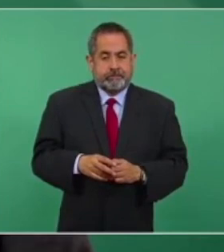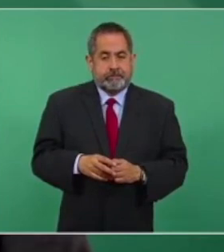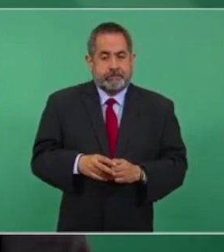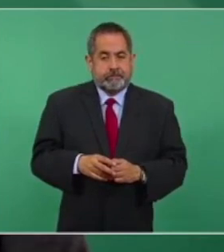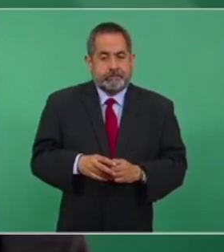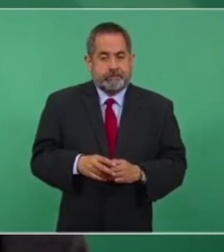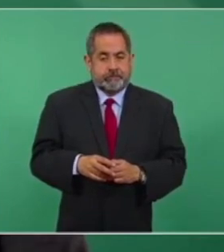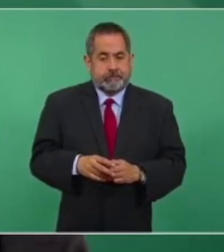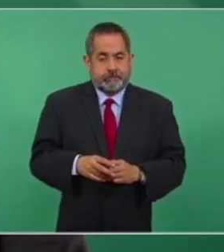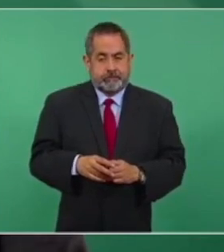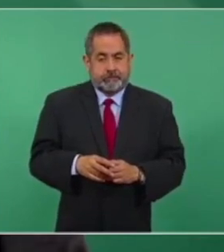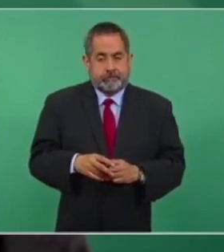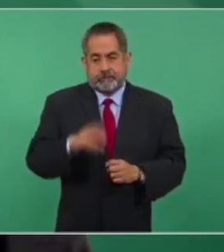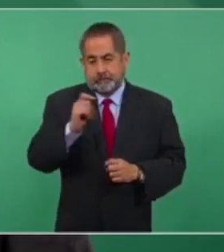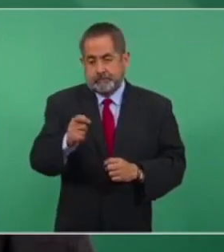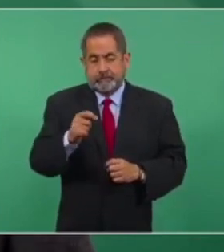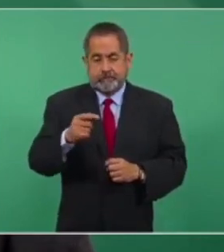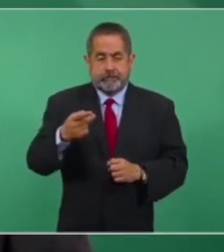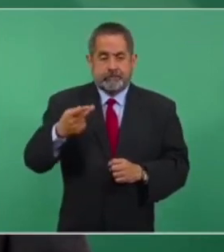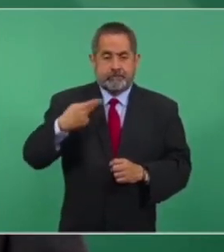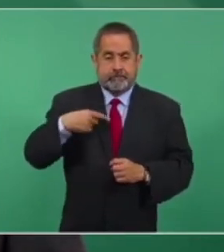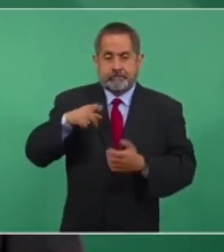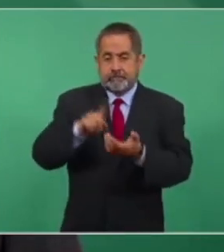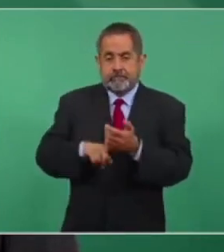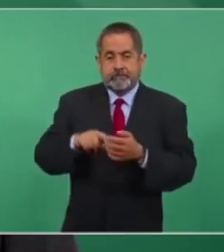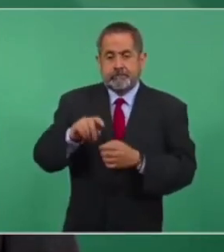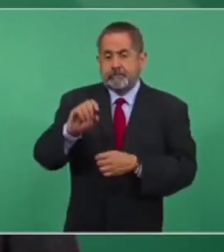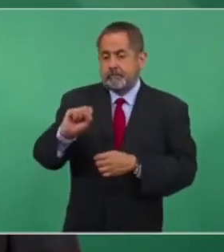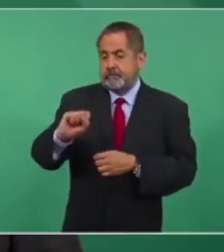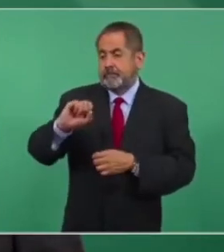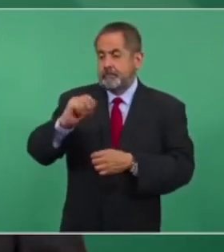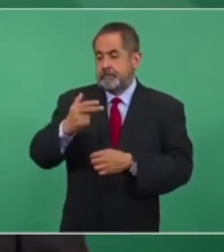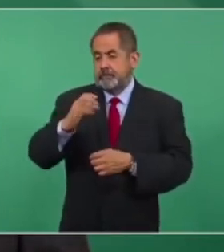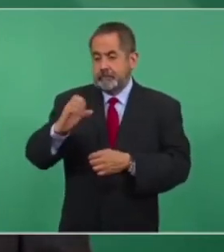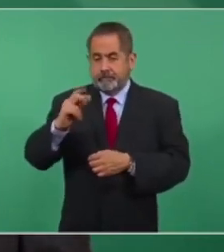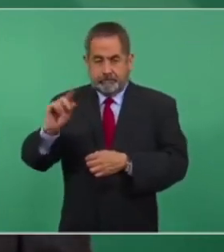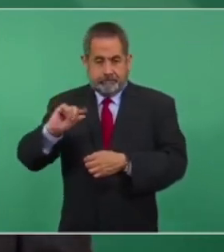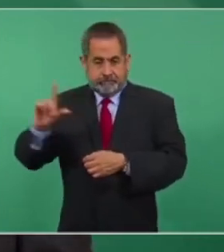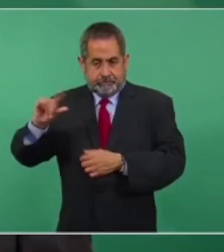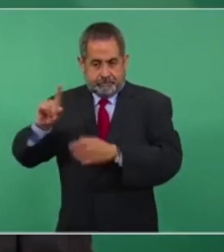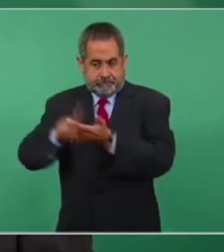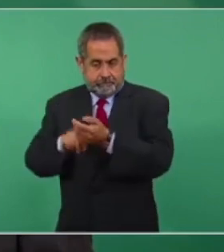los servidores públicos de la Secretaría de Hacienda